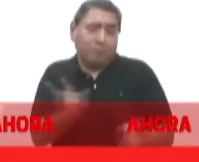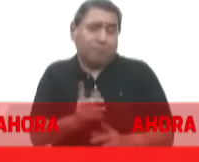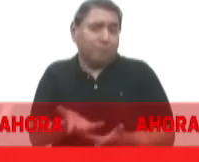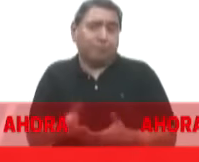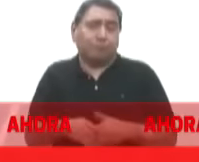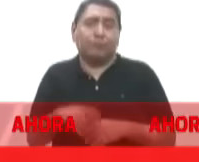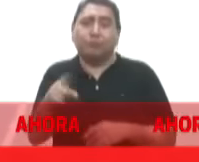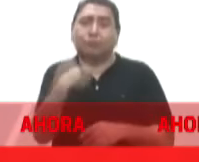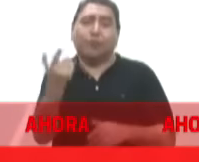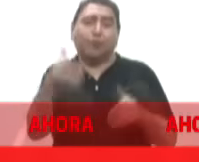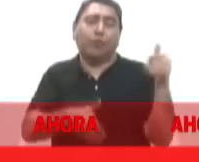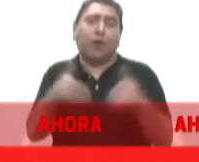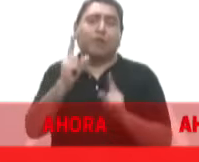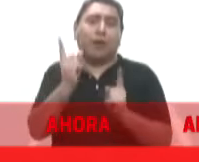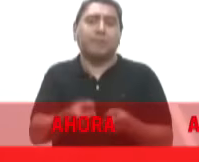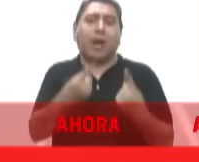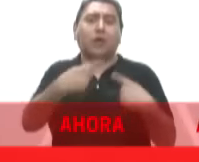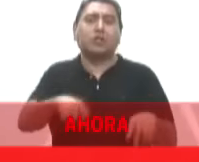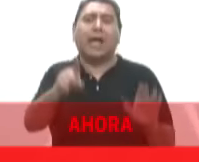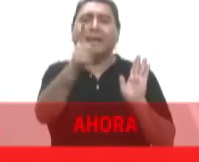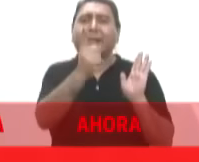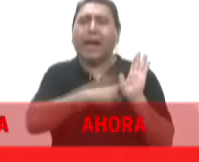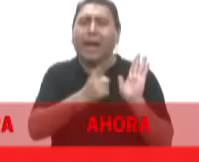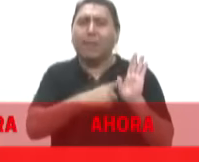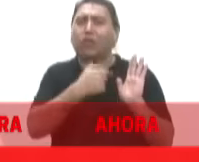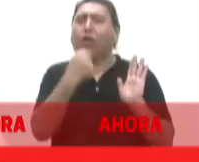Estamos votando de acuerdo a lo que el mismo reglamento dice.